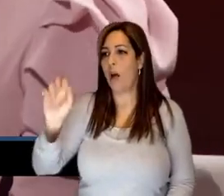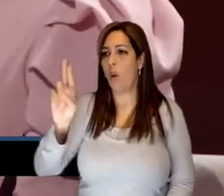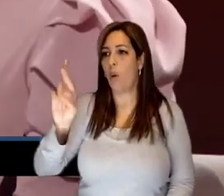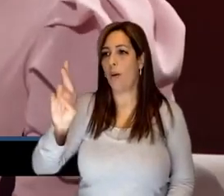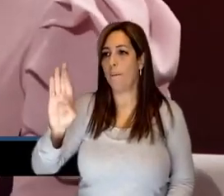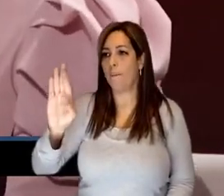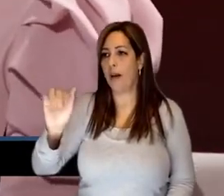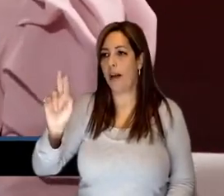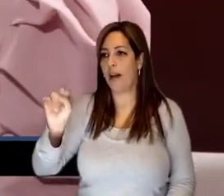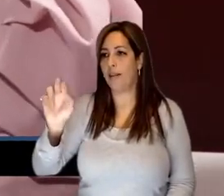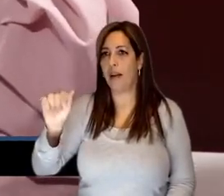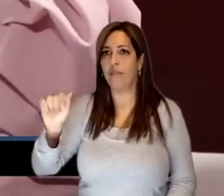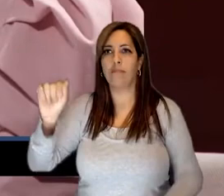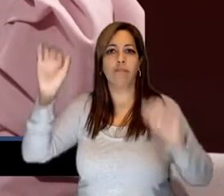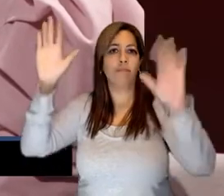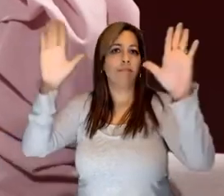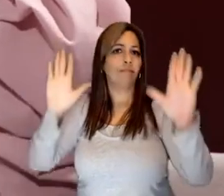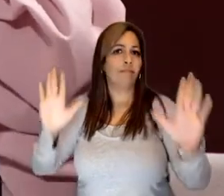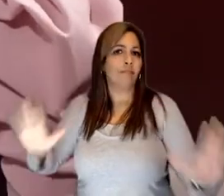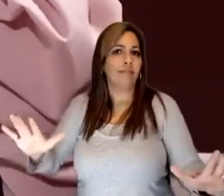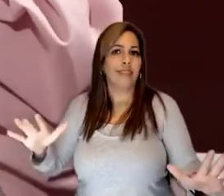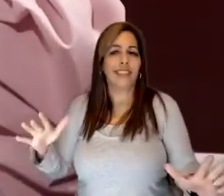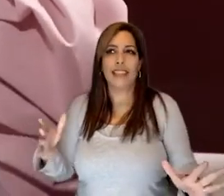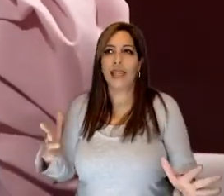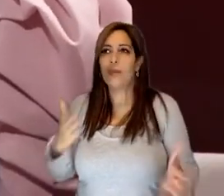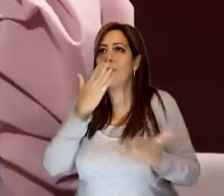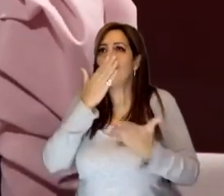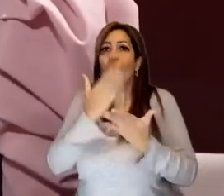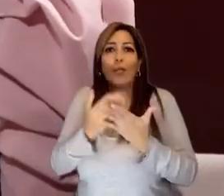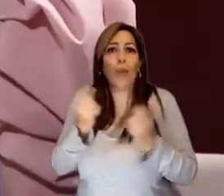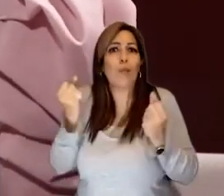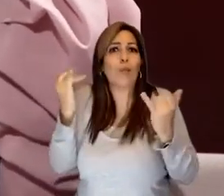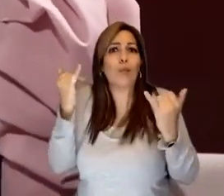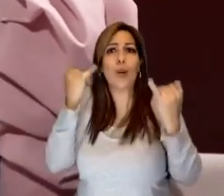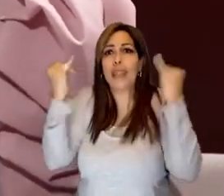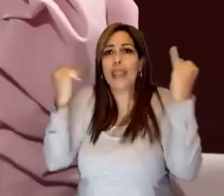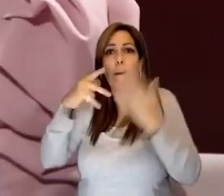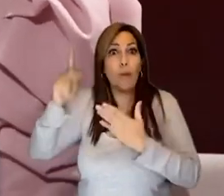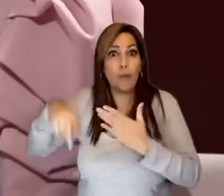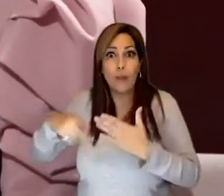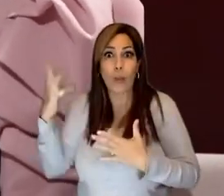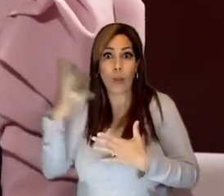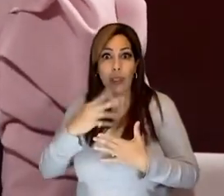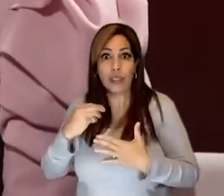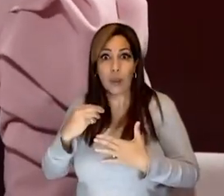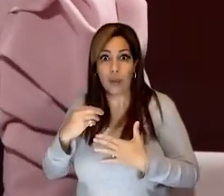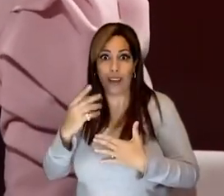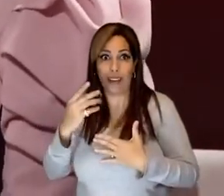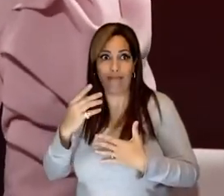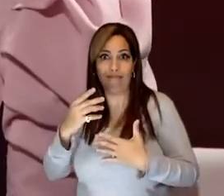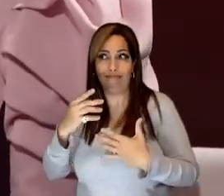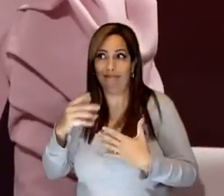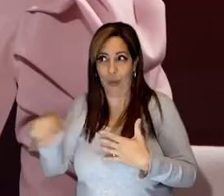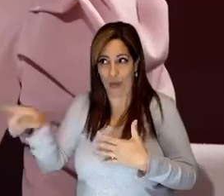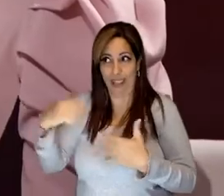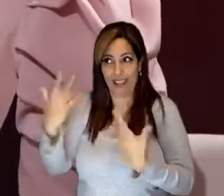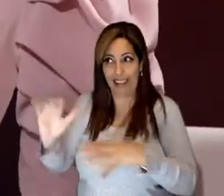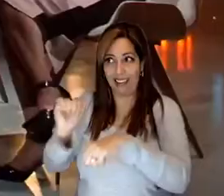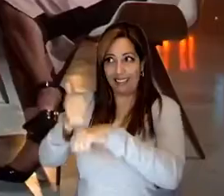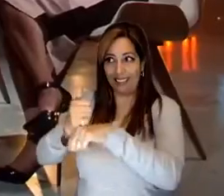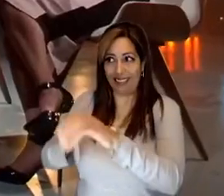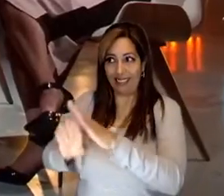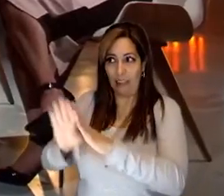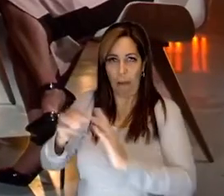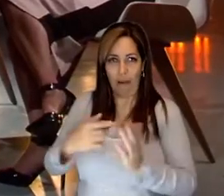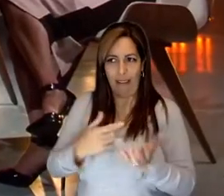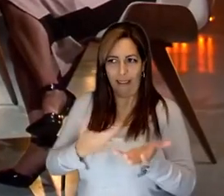Ese lugar maravilloso también que se presta también para hacer muchos proyectos bonitos. Un lugar que ustedes van a desarrollar, de